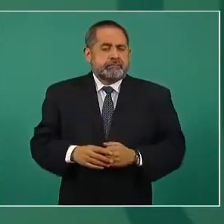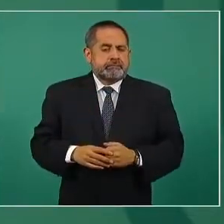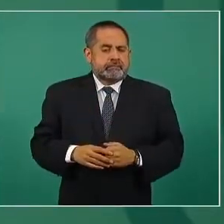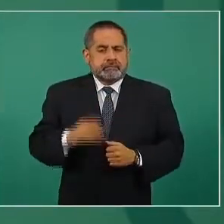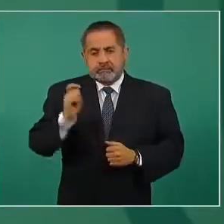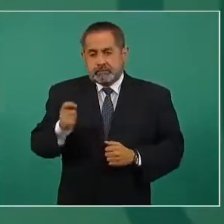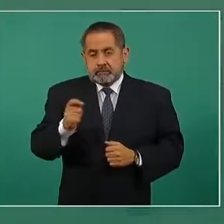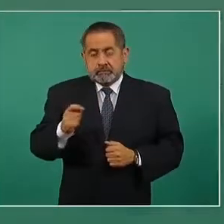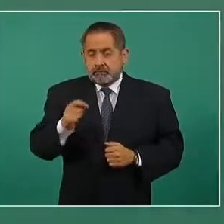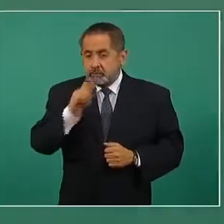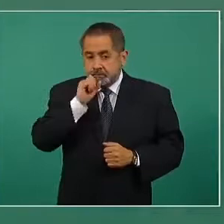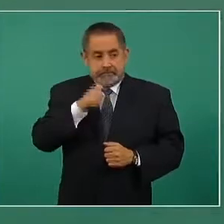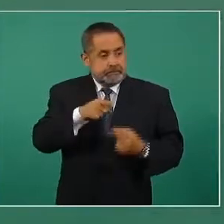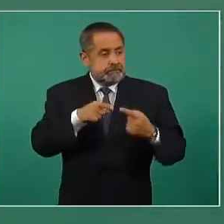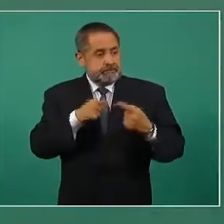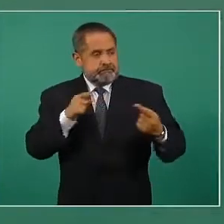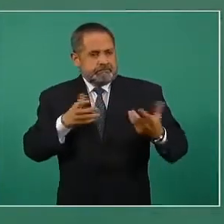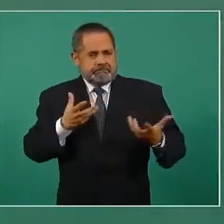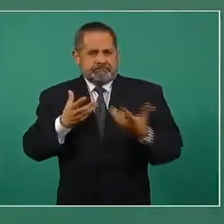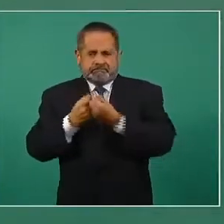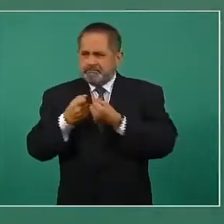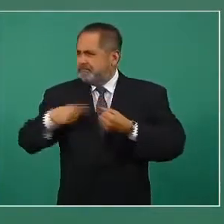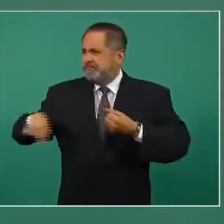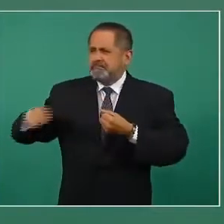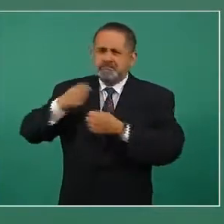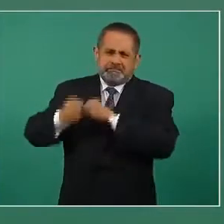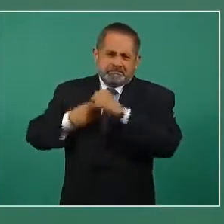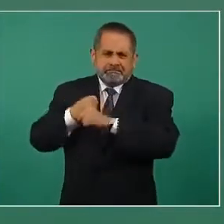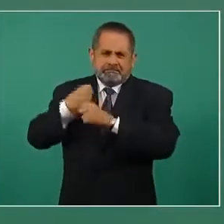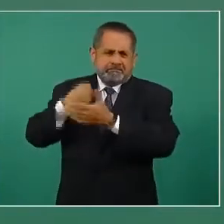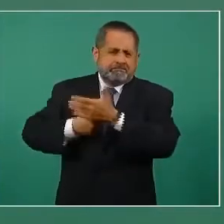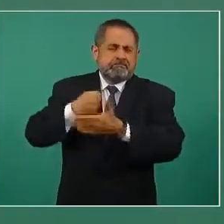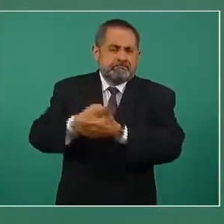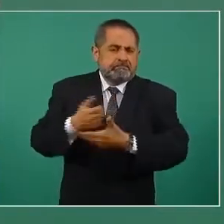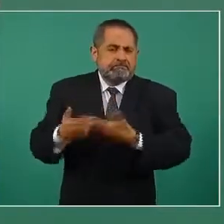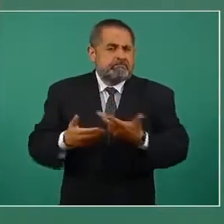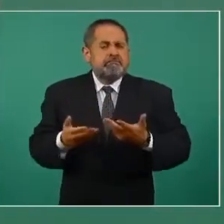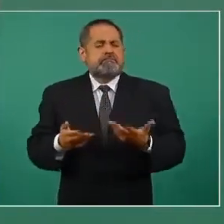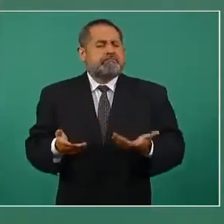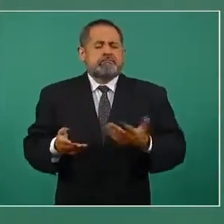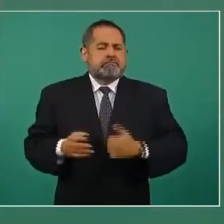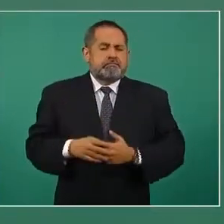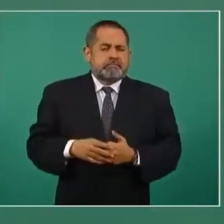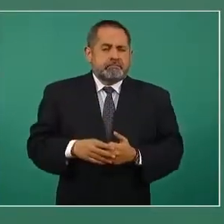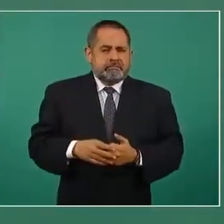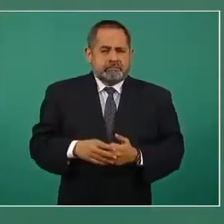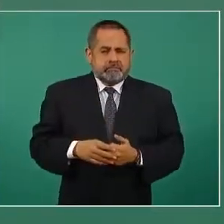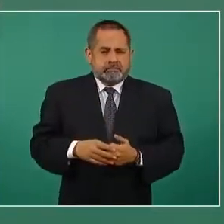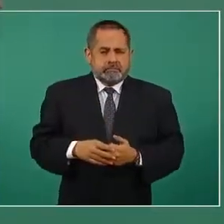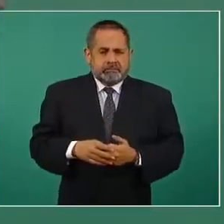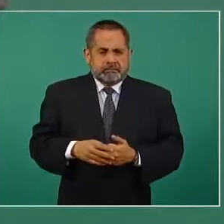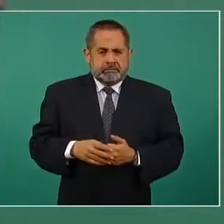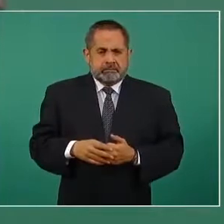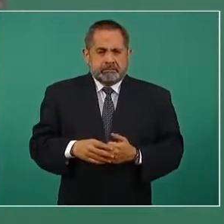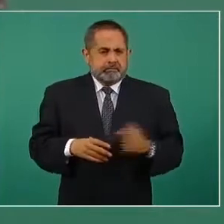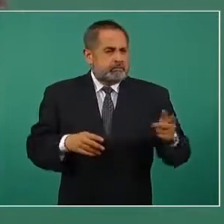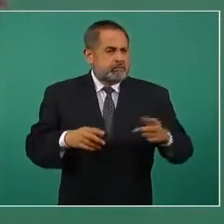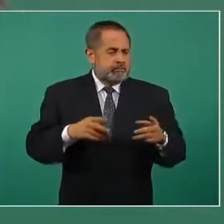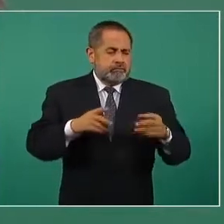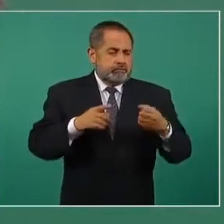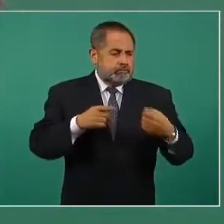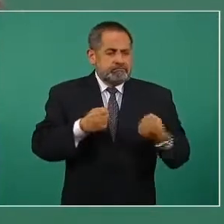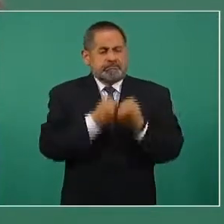porque también ellos han ayudado. ¿Cómo ayudan? No optando por la violencia,